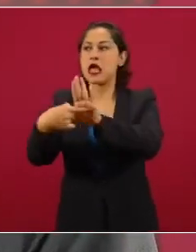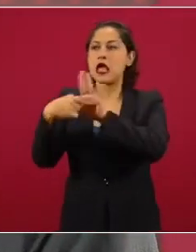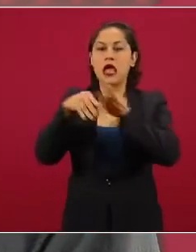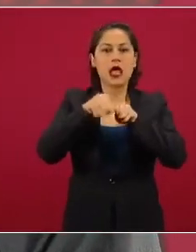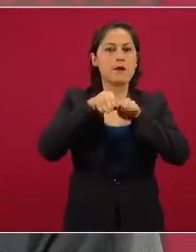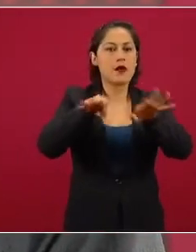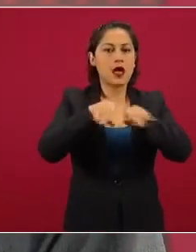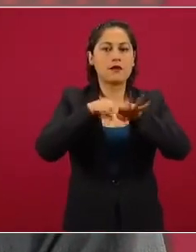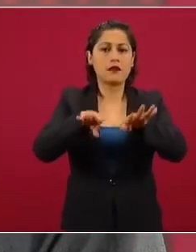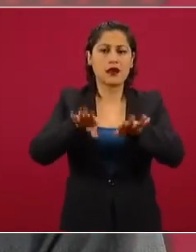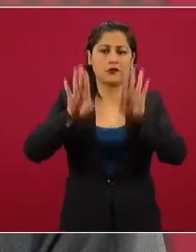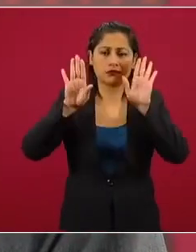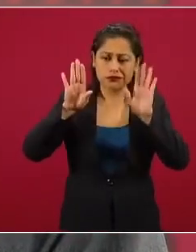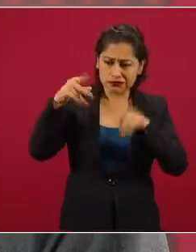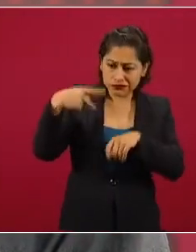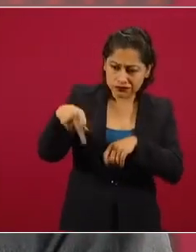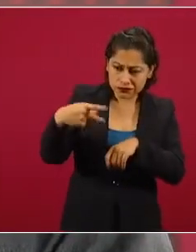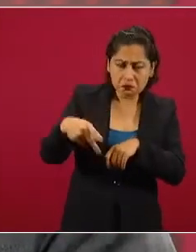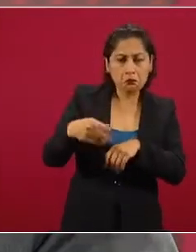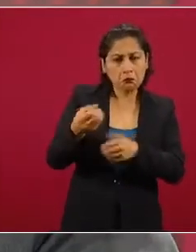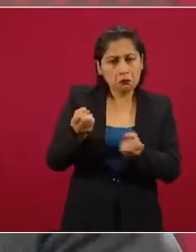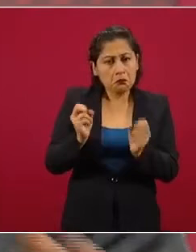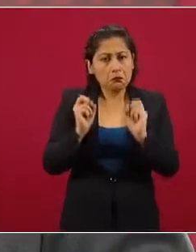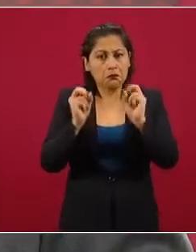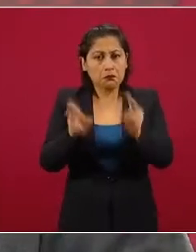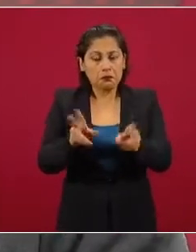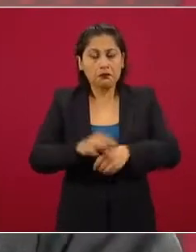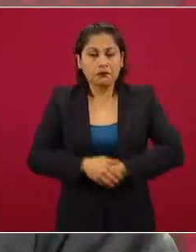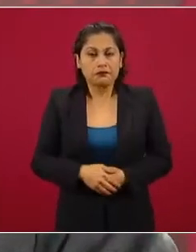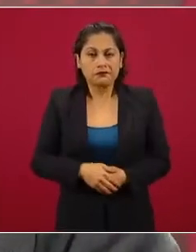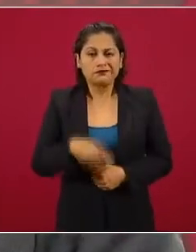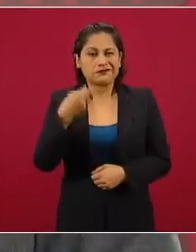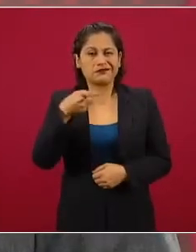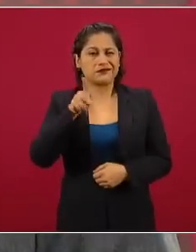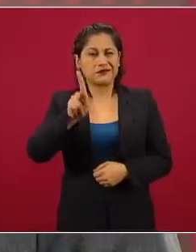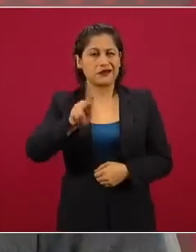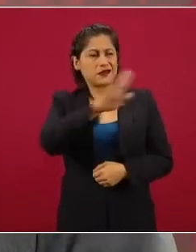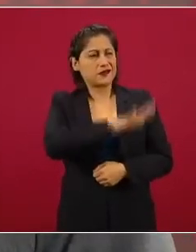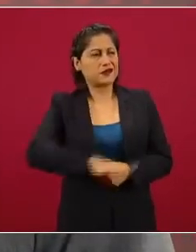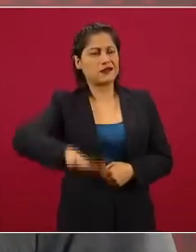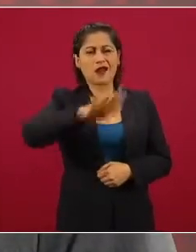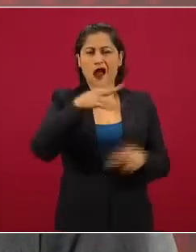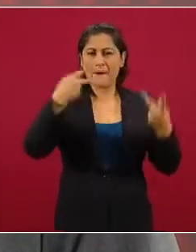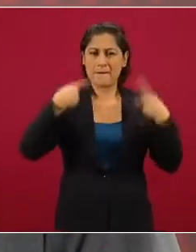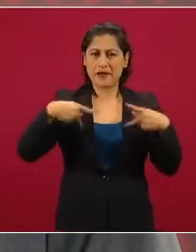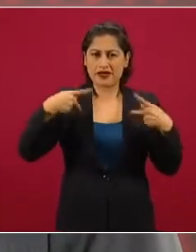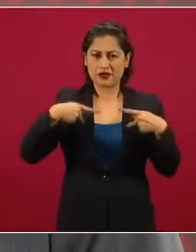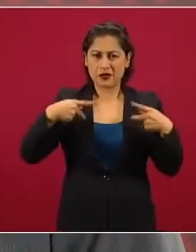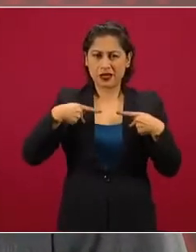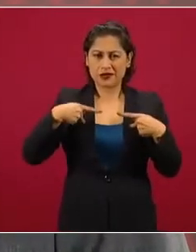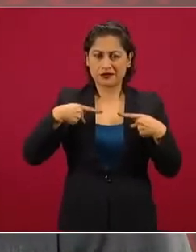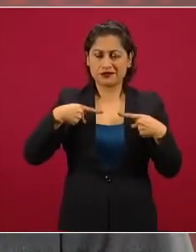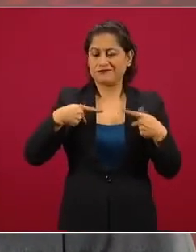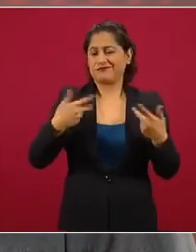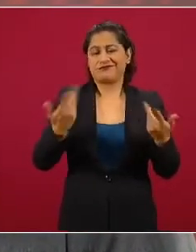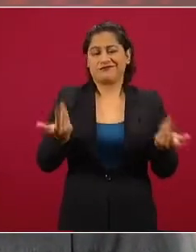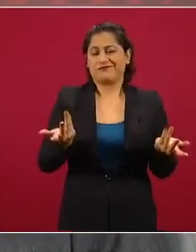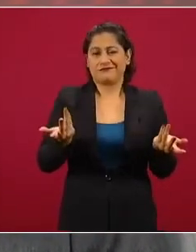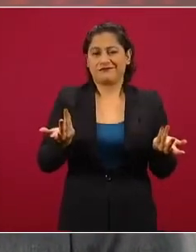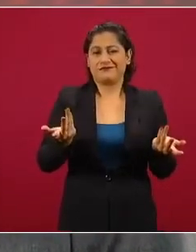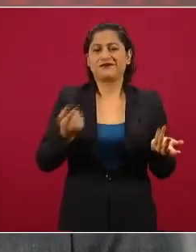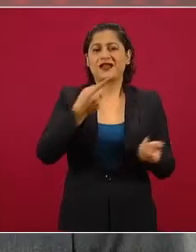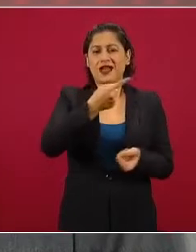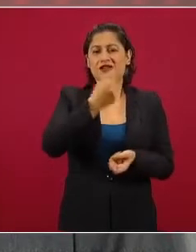Ya la gente está